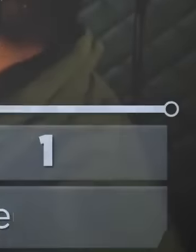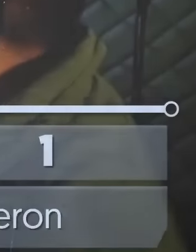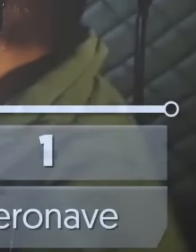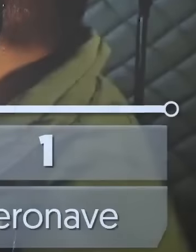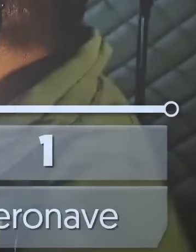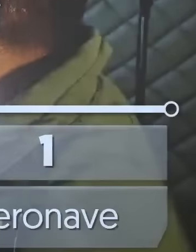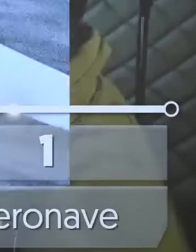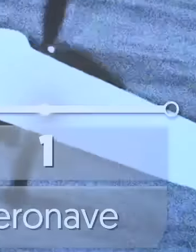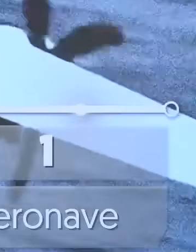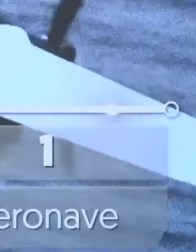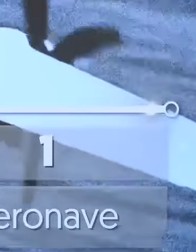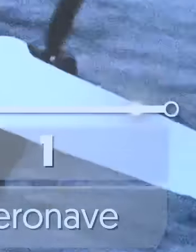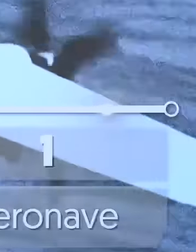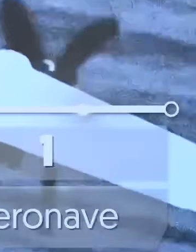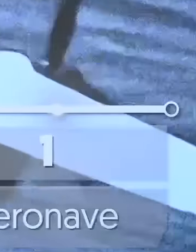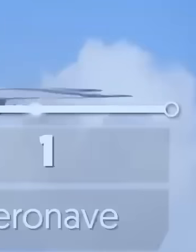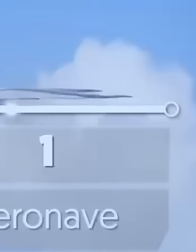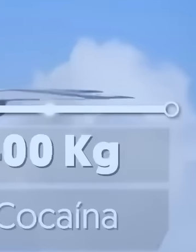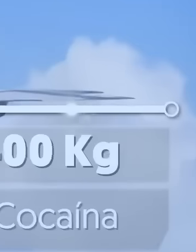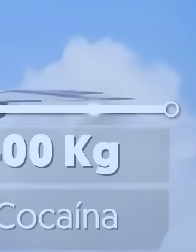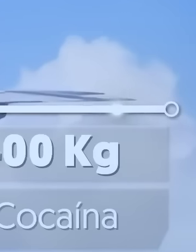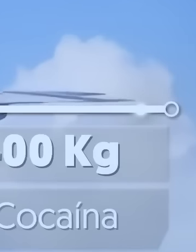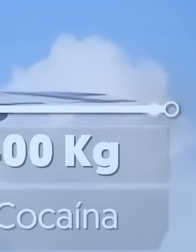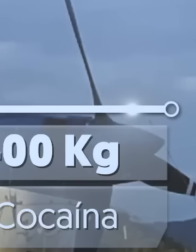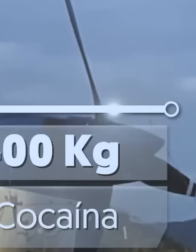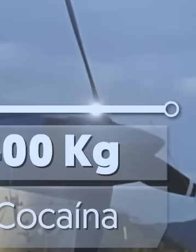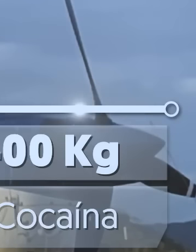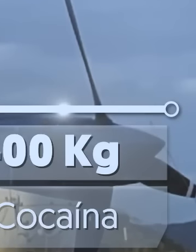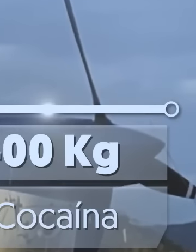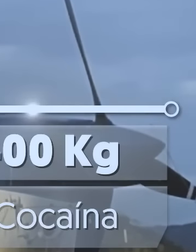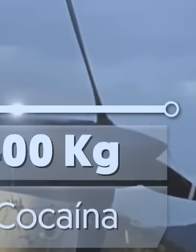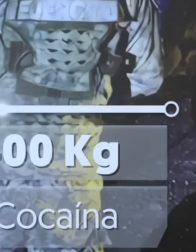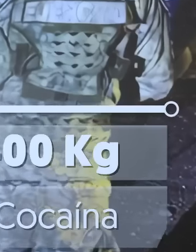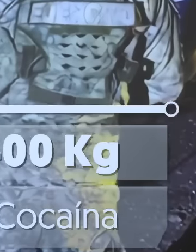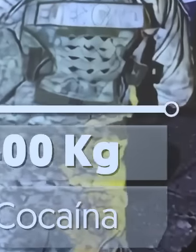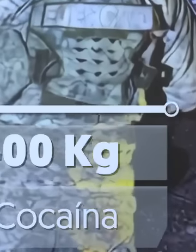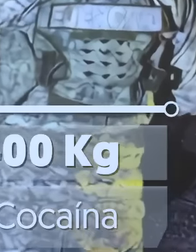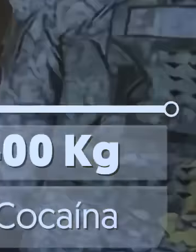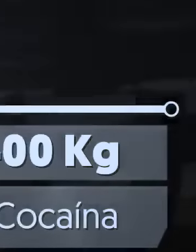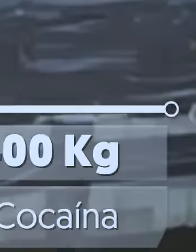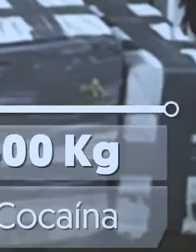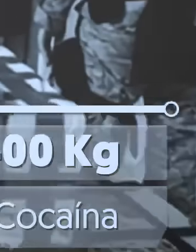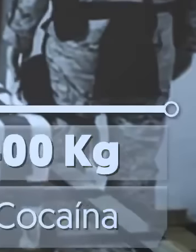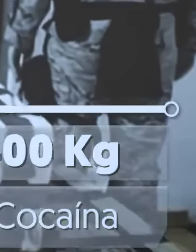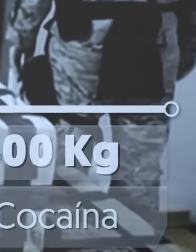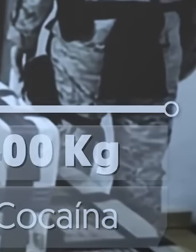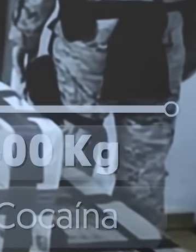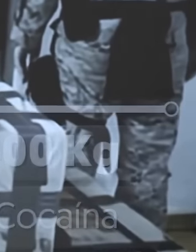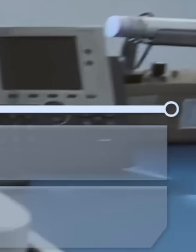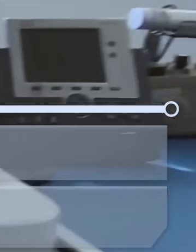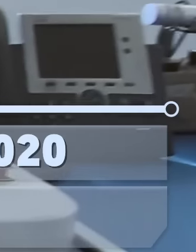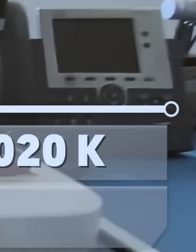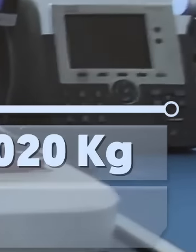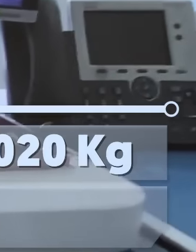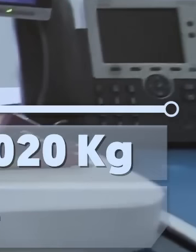de cooperación bilateral sólidos, manteniendo siempre un pleno respeto a nuestra soberanía nacional. Es importante